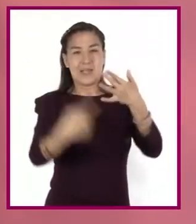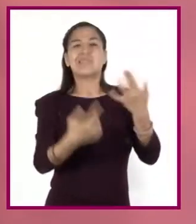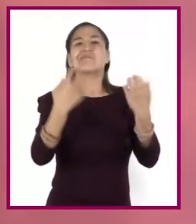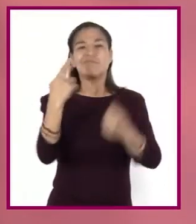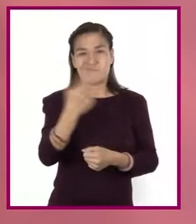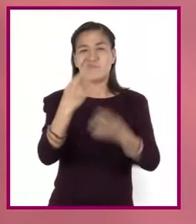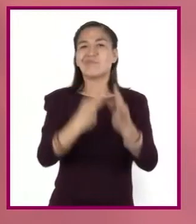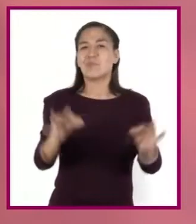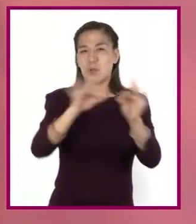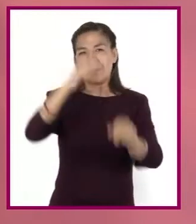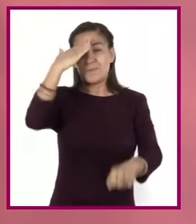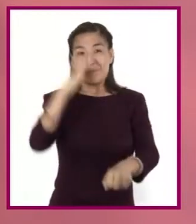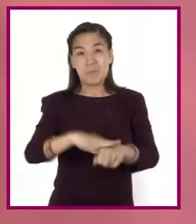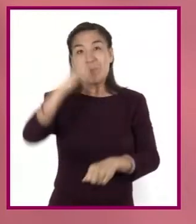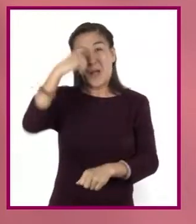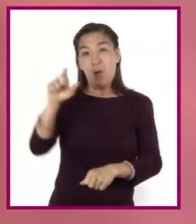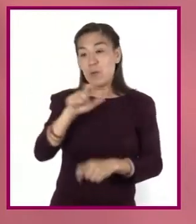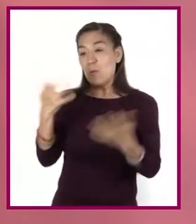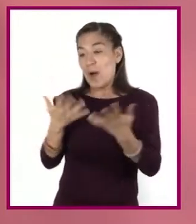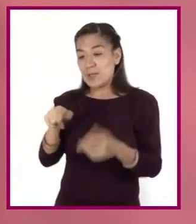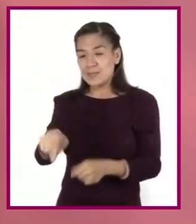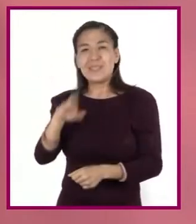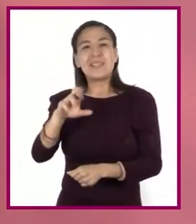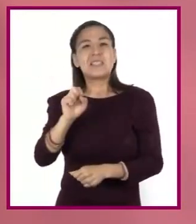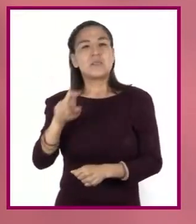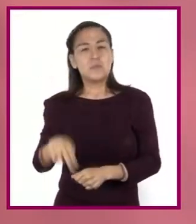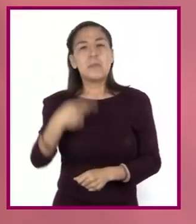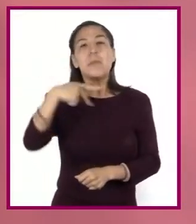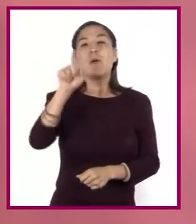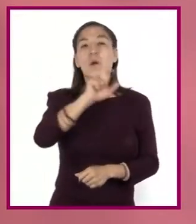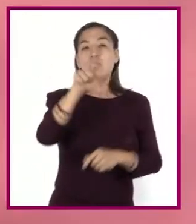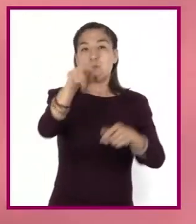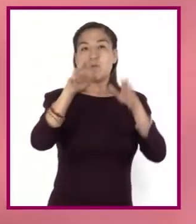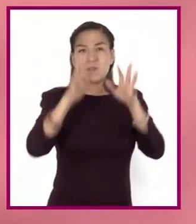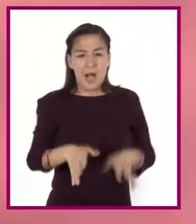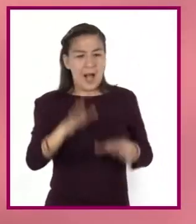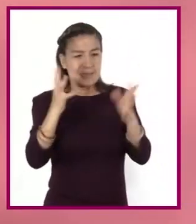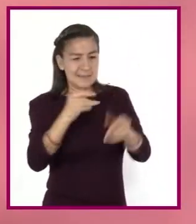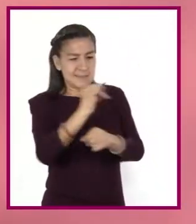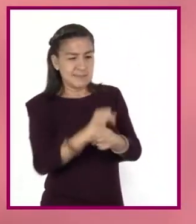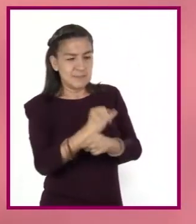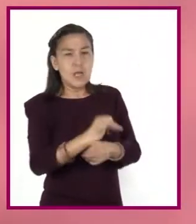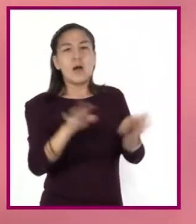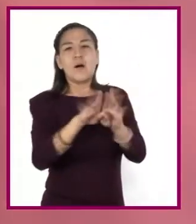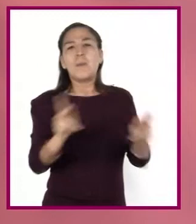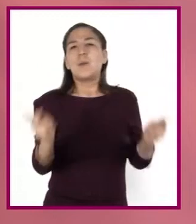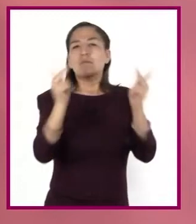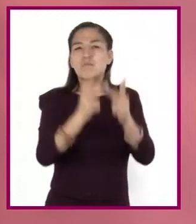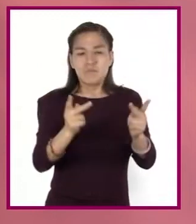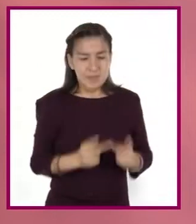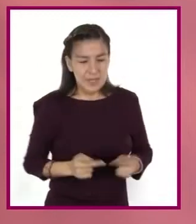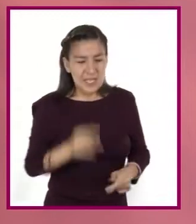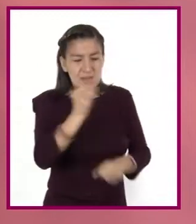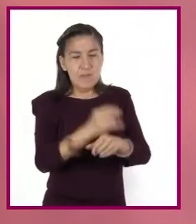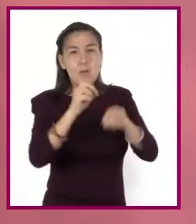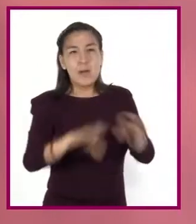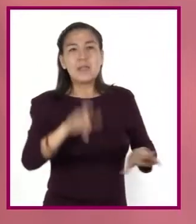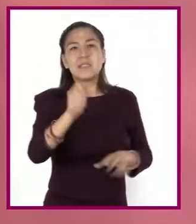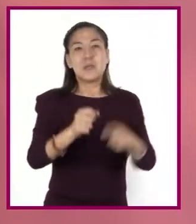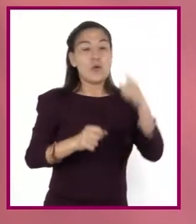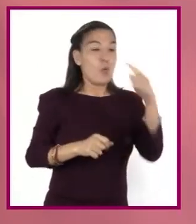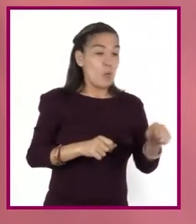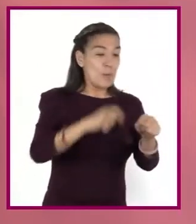hacer un resumen, pero también aplica al momento de explorarlos. Comparar información entre dos o más